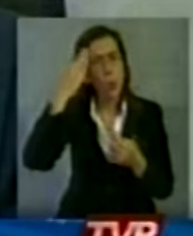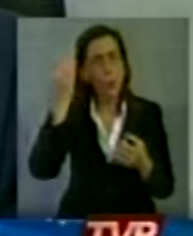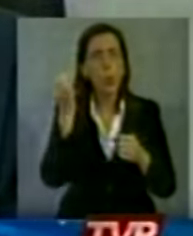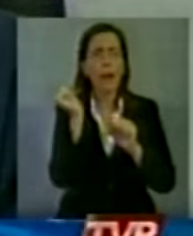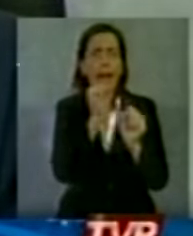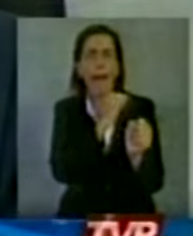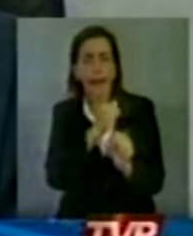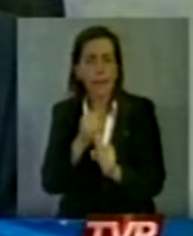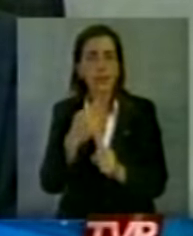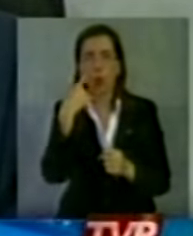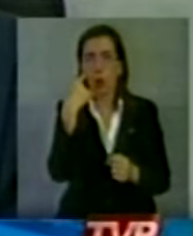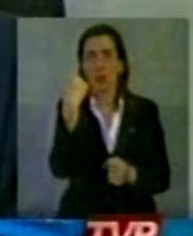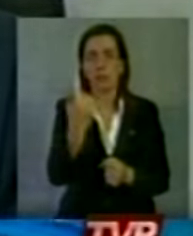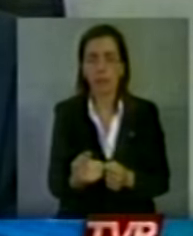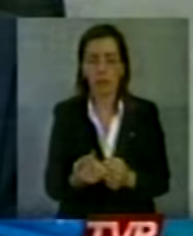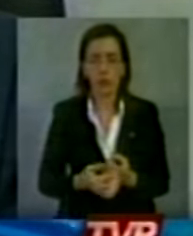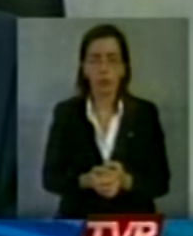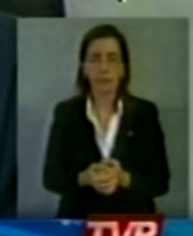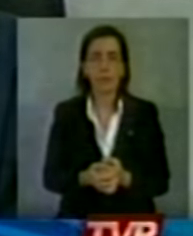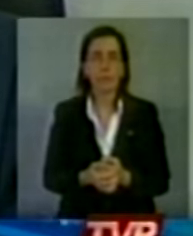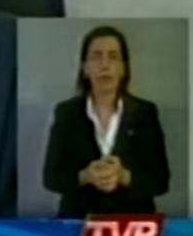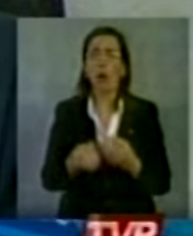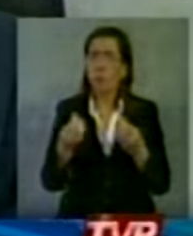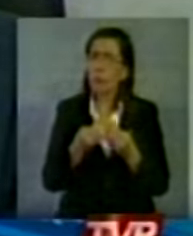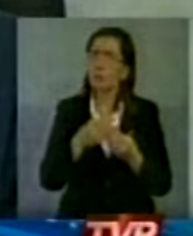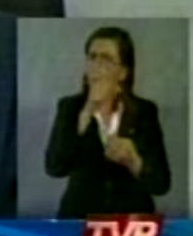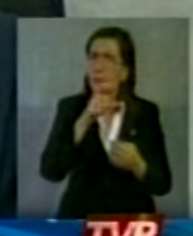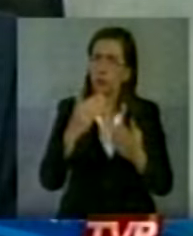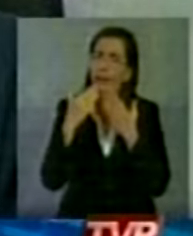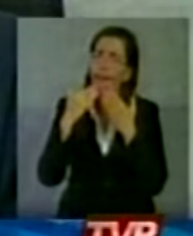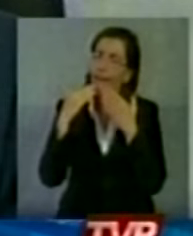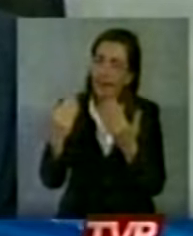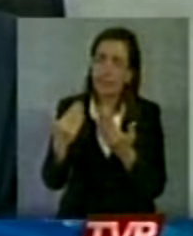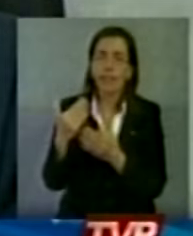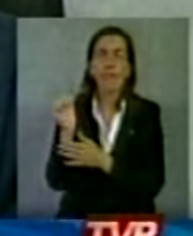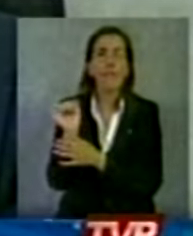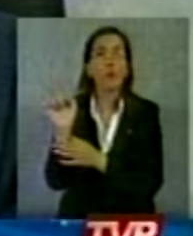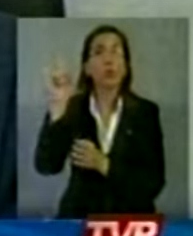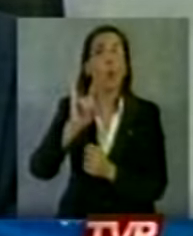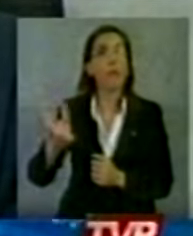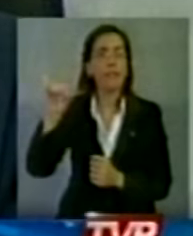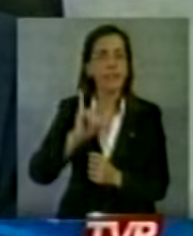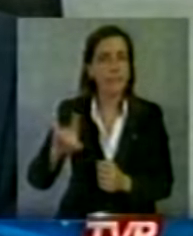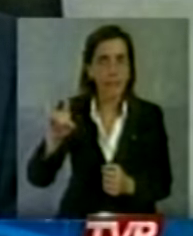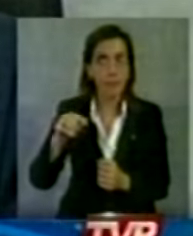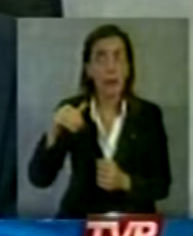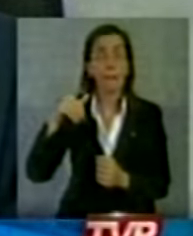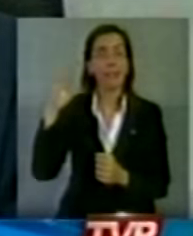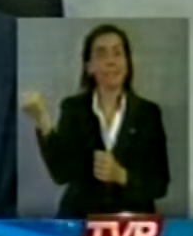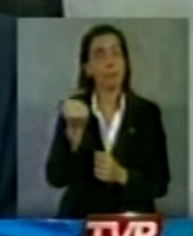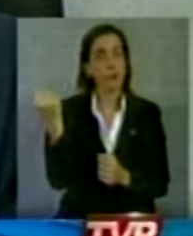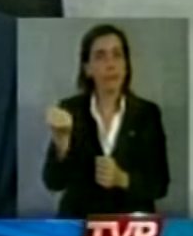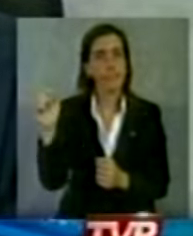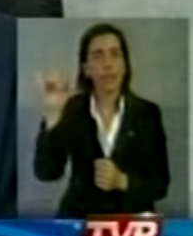arte, conocimiento. Mucho tuvieron que ver con ello nuestras universidades, particularmente